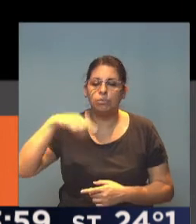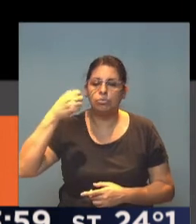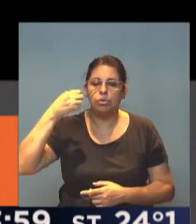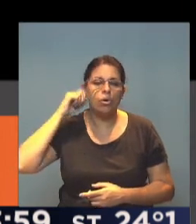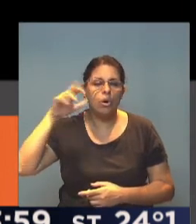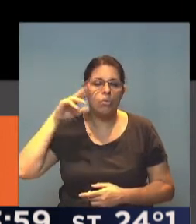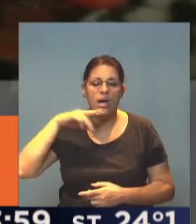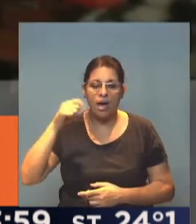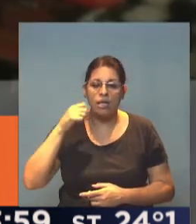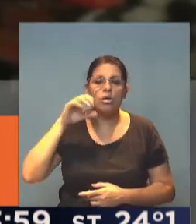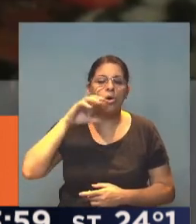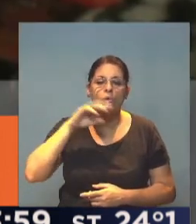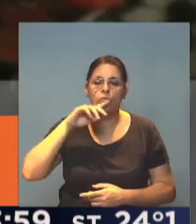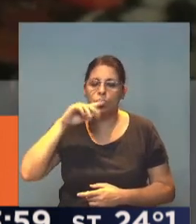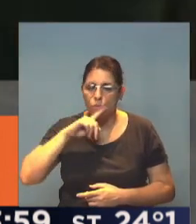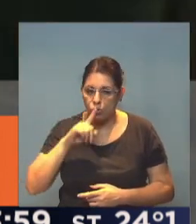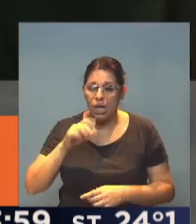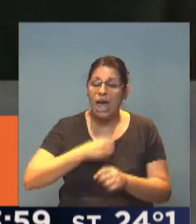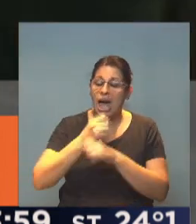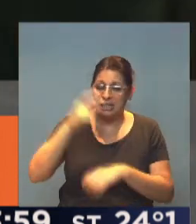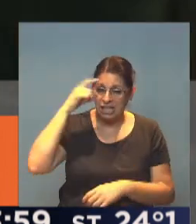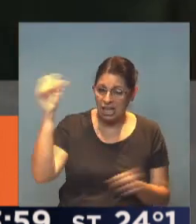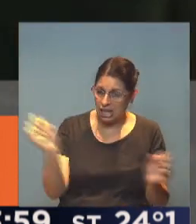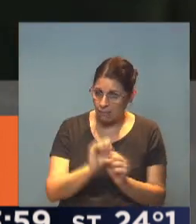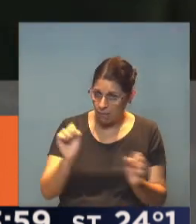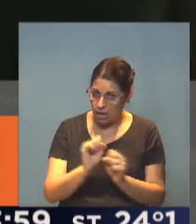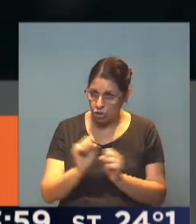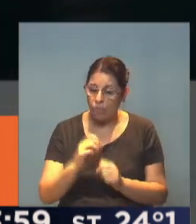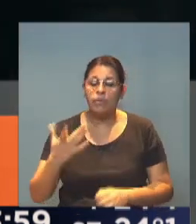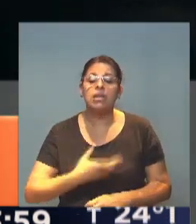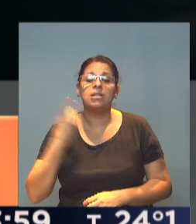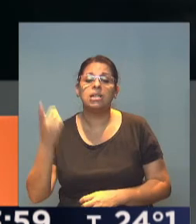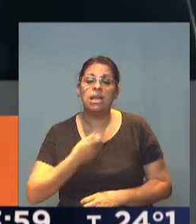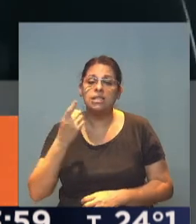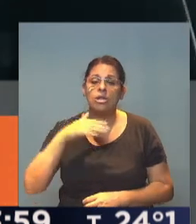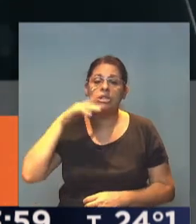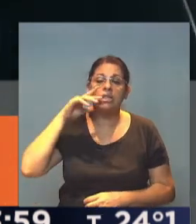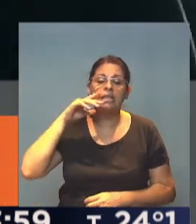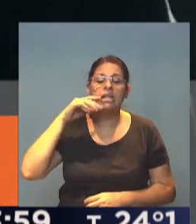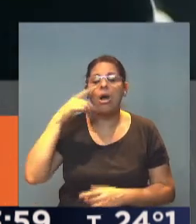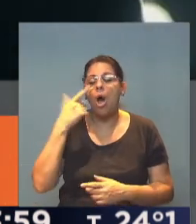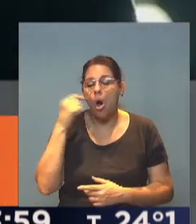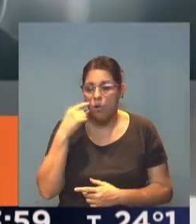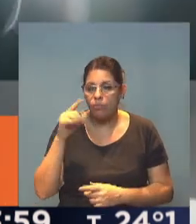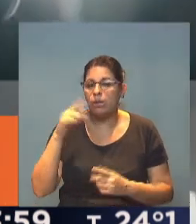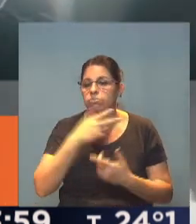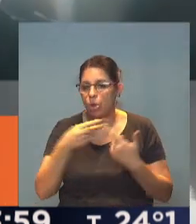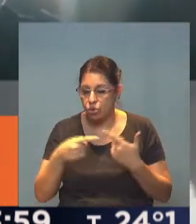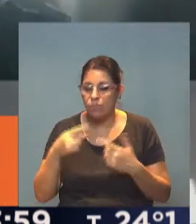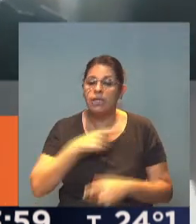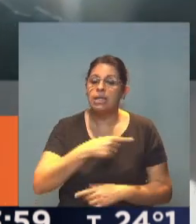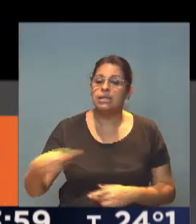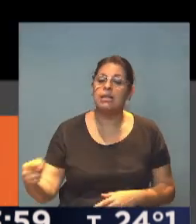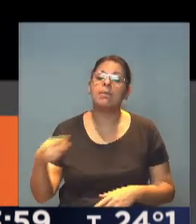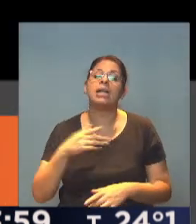hasta el 10 de mayo. Edición 2017 que cuenta con la dirección artística de Daniel Desaloms y Marcelo Pont. Semana de